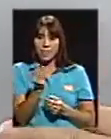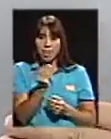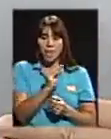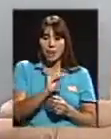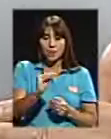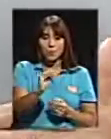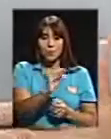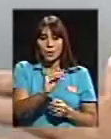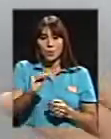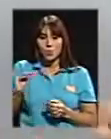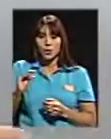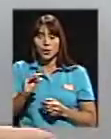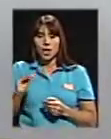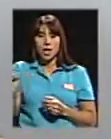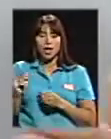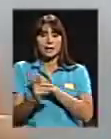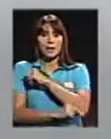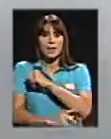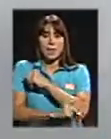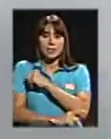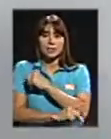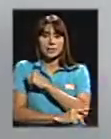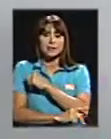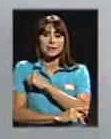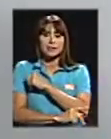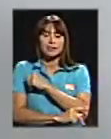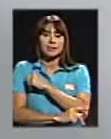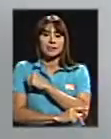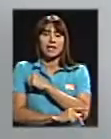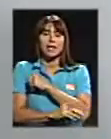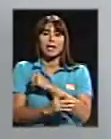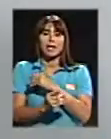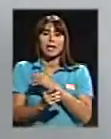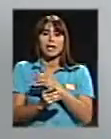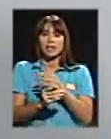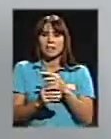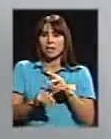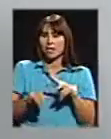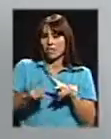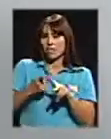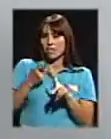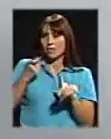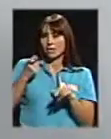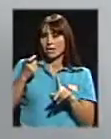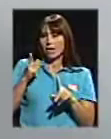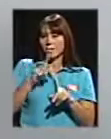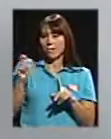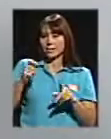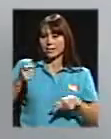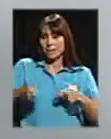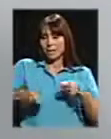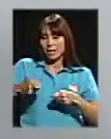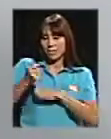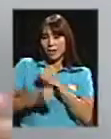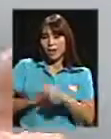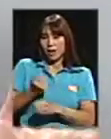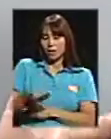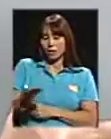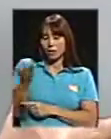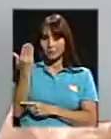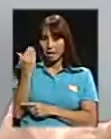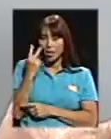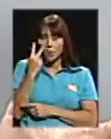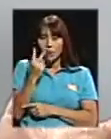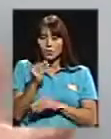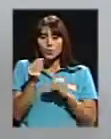y se han intensificado, sobre todo a partir de septiembre del año pasado. Eso pues plantea